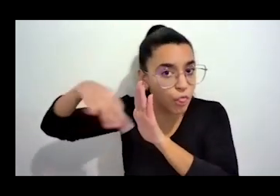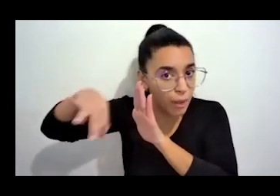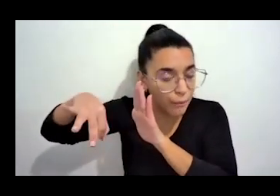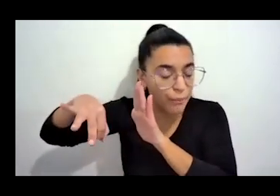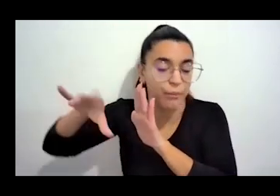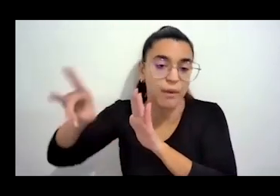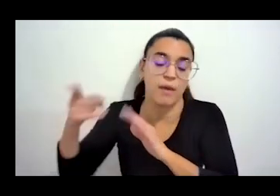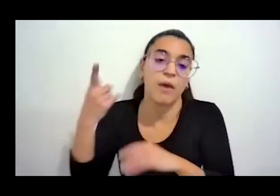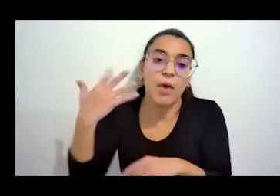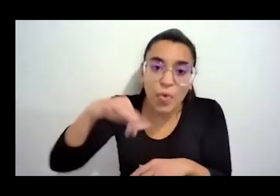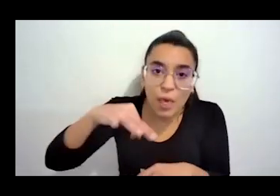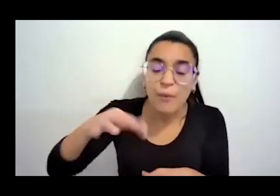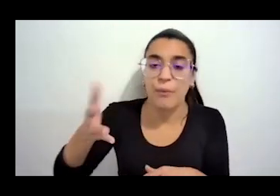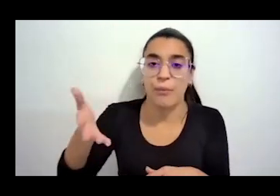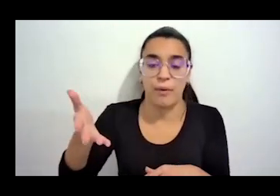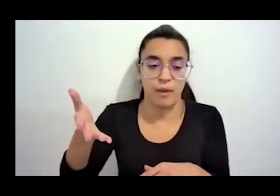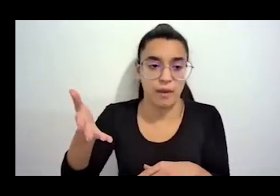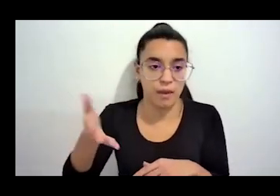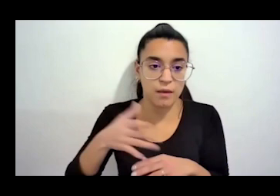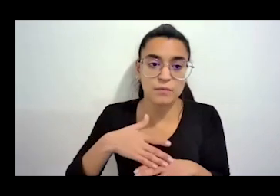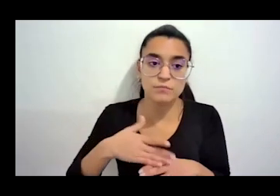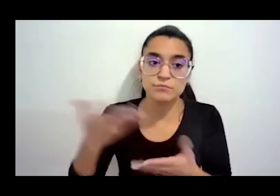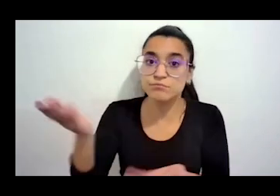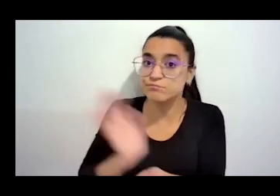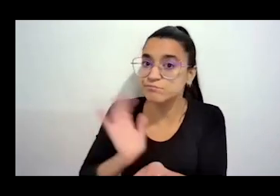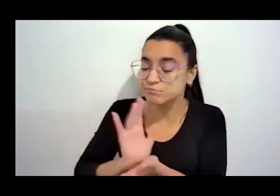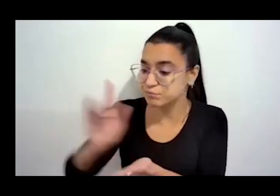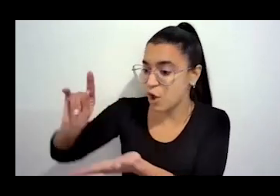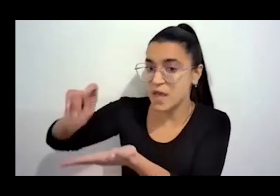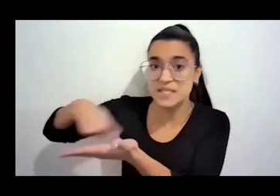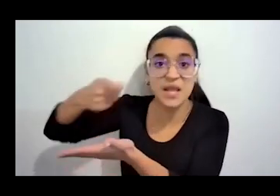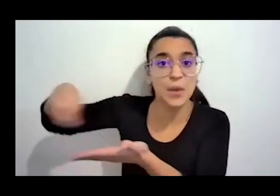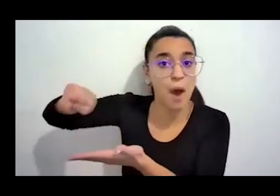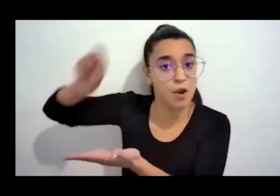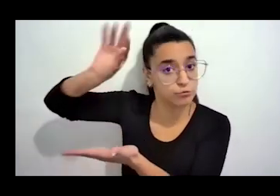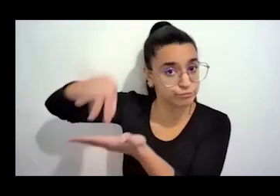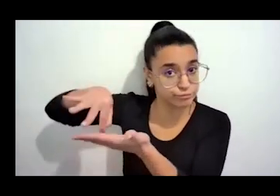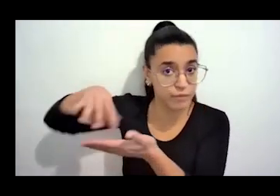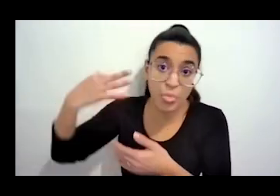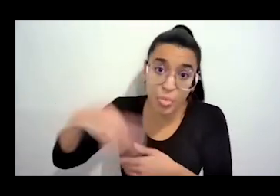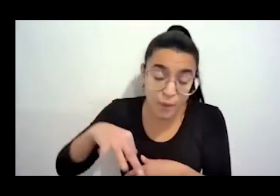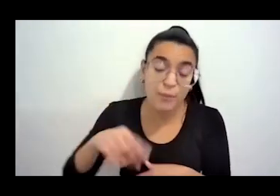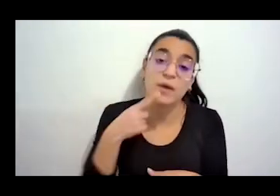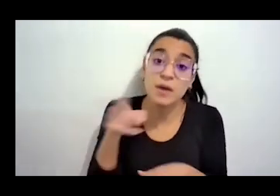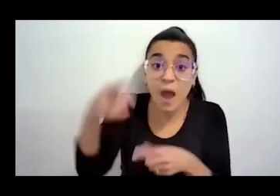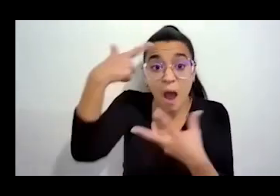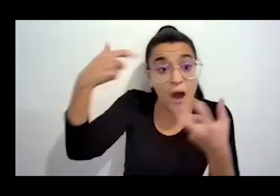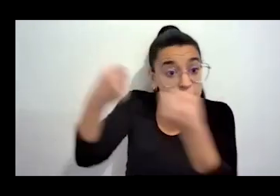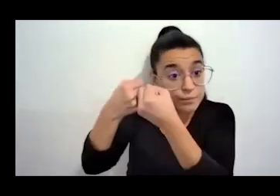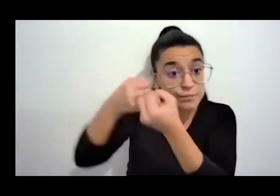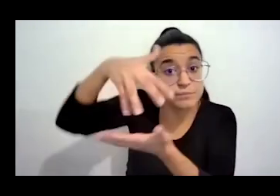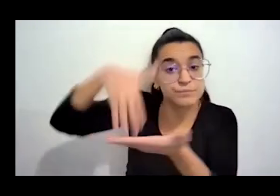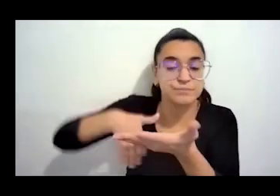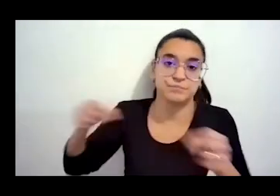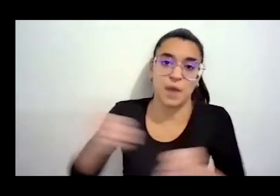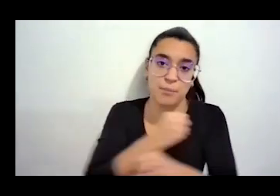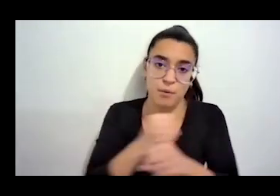debe darle intervención al escribano, ¿sí? Y que ese consentimiento debe ser certificado.